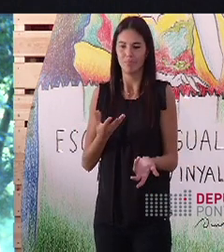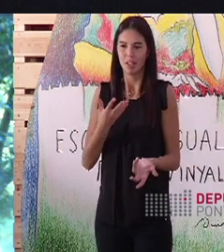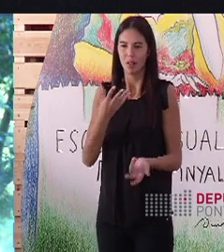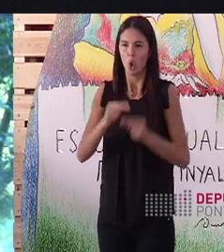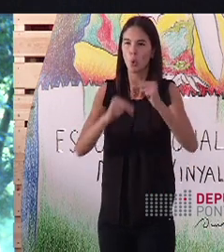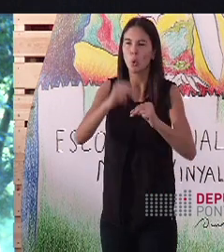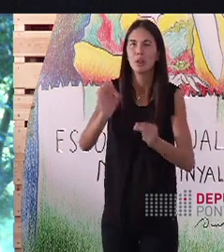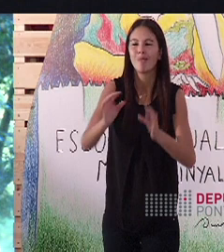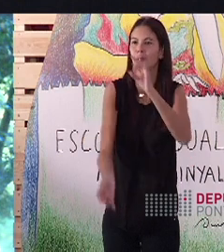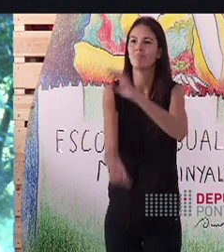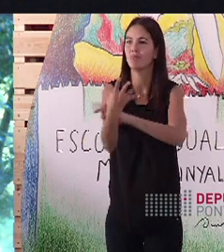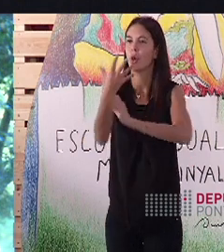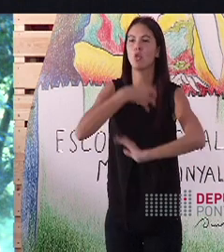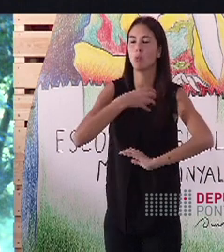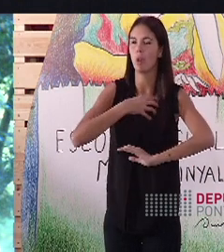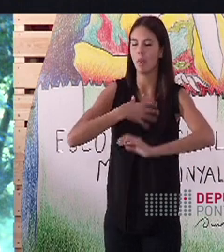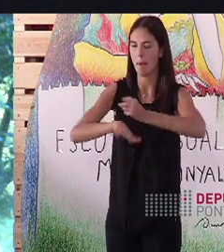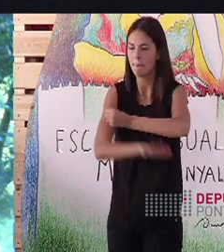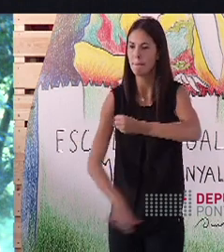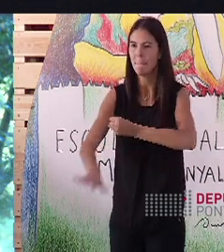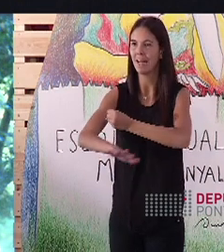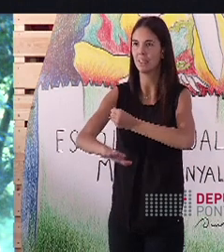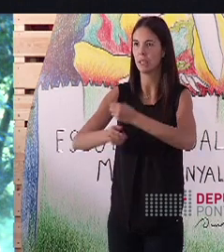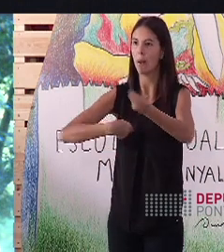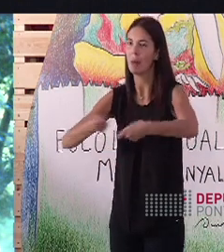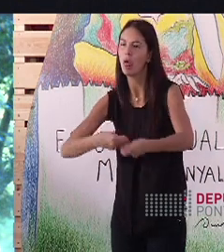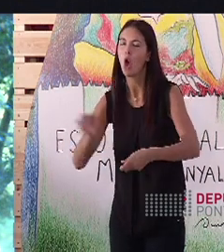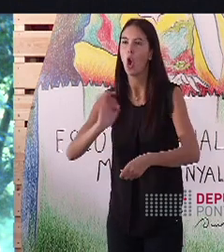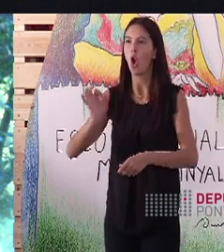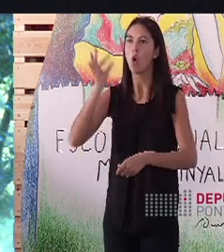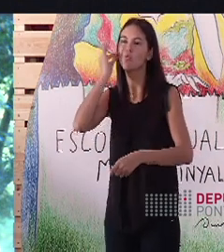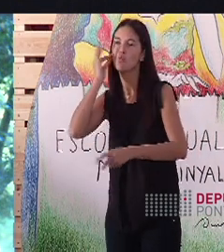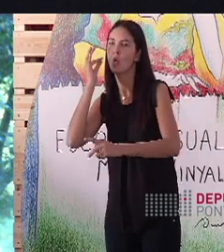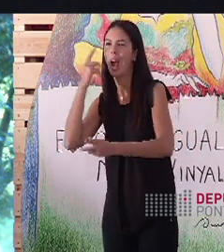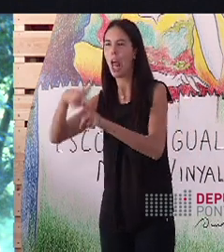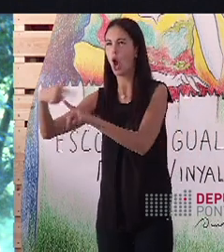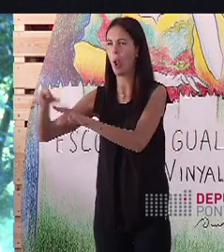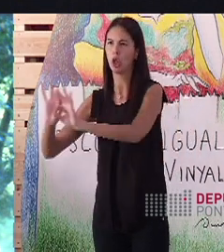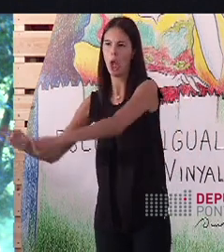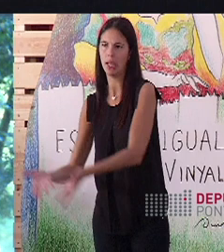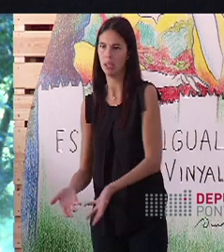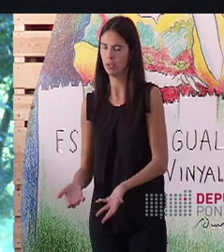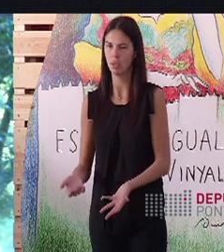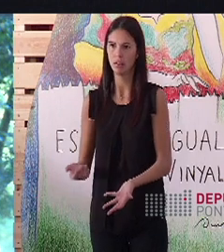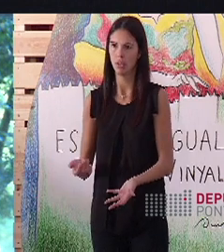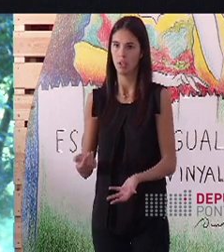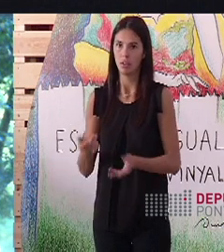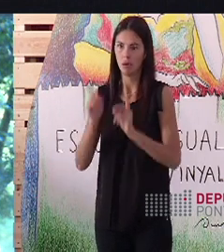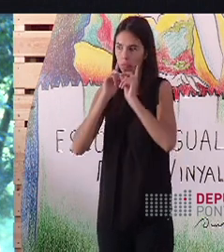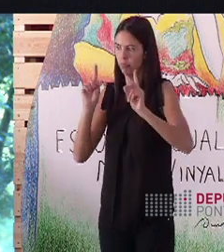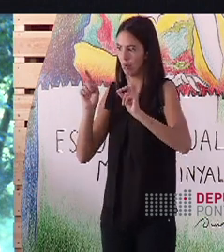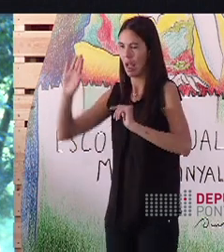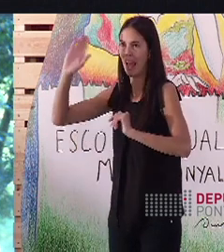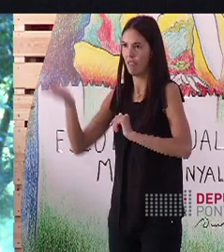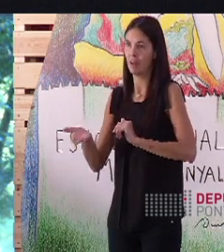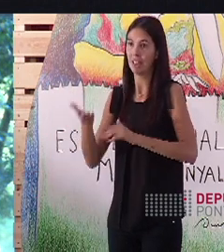construirse, no puede crearse sobre la mercantilización o la objetualización de diversos sectores sociales, en este caso sobre la mitad